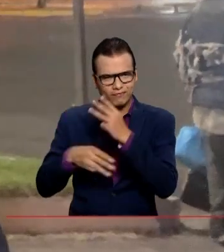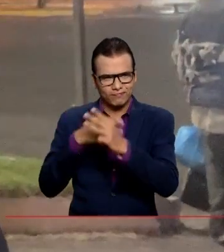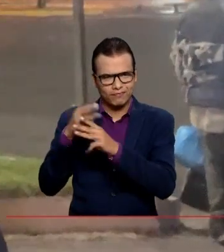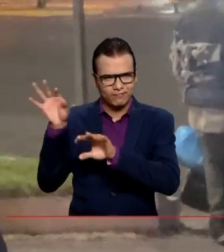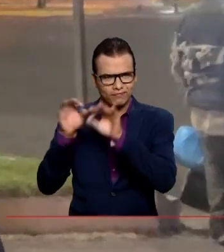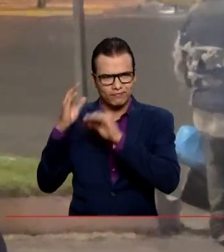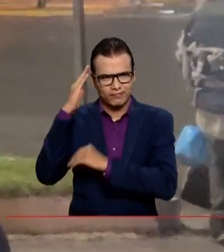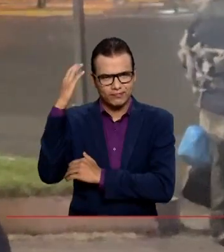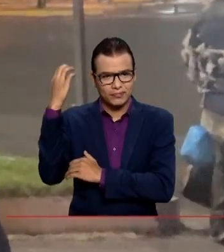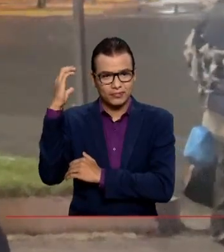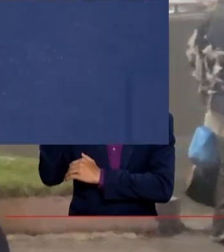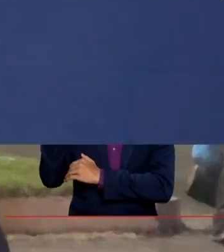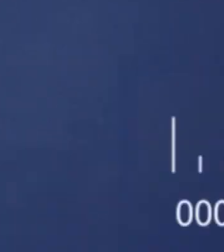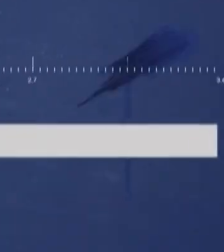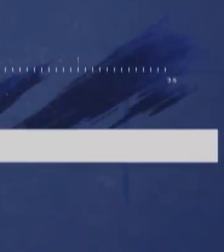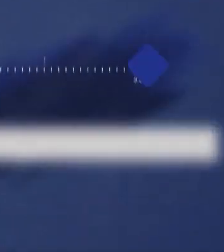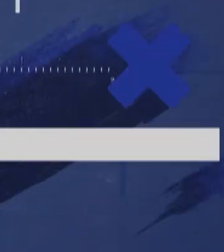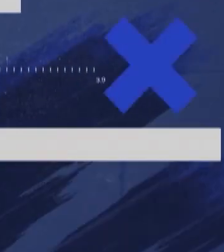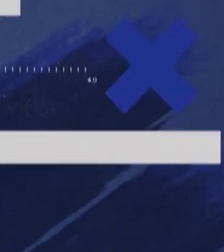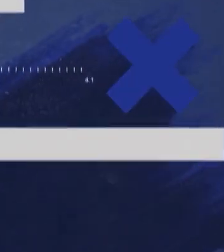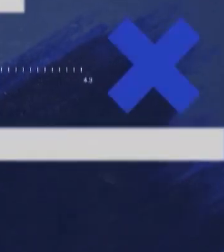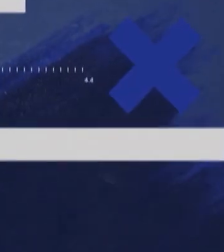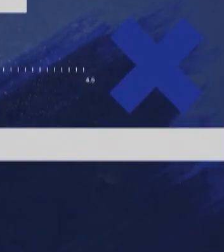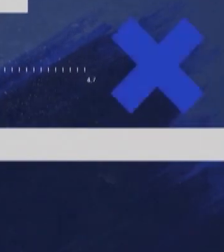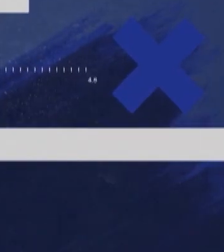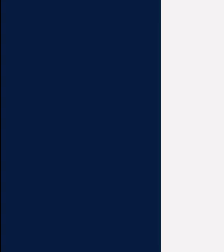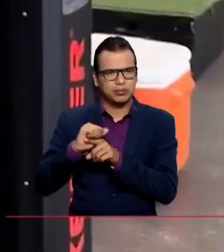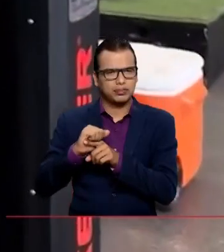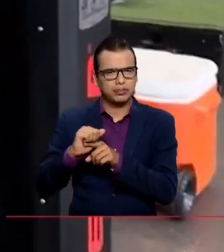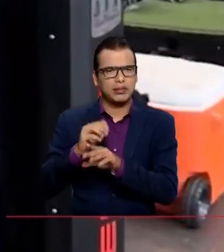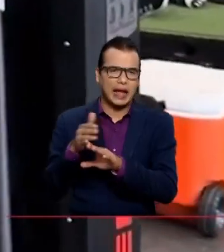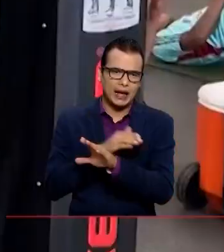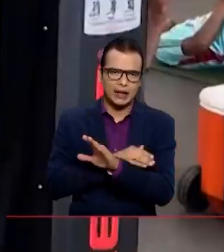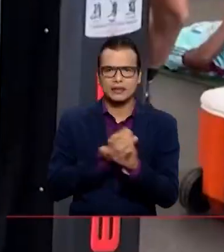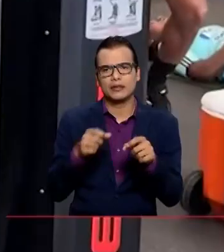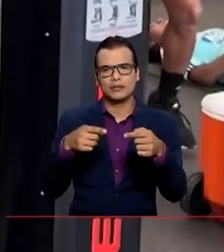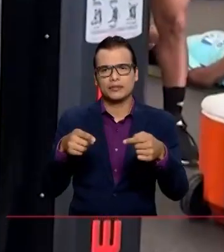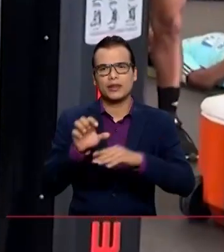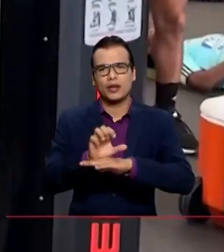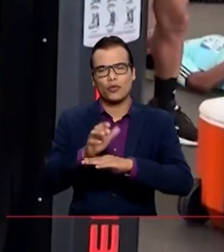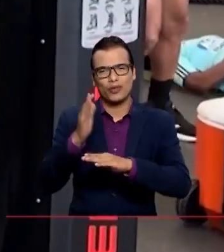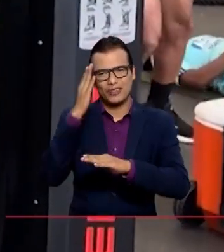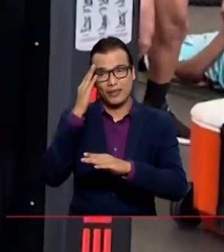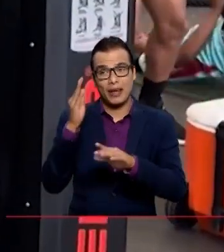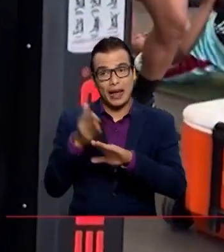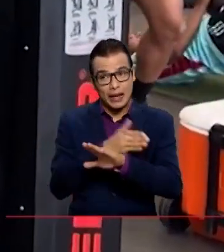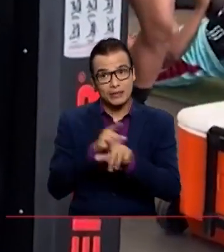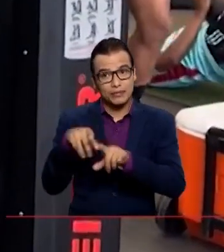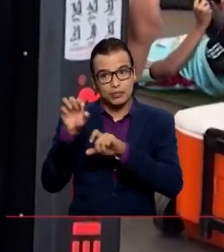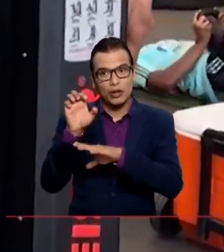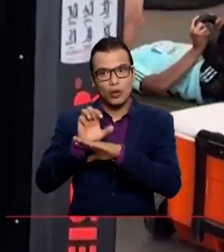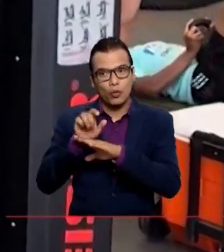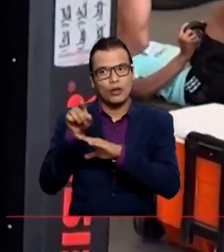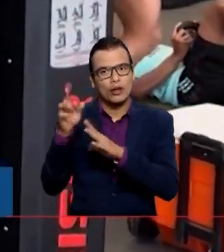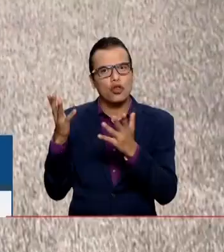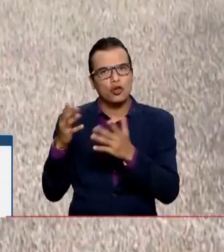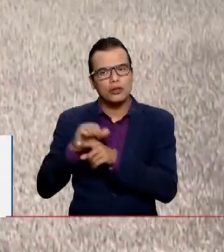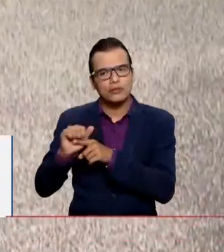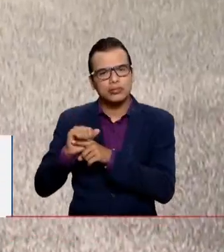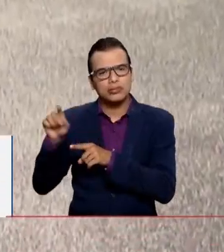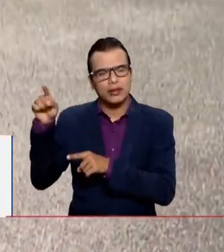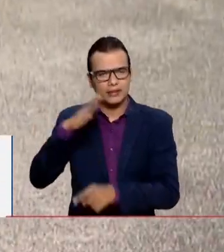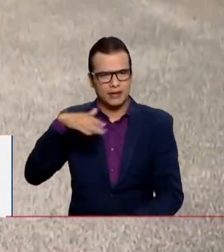la selección Colombia de Néstor Lorenzo se sigue preparando en territorio antioqueño para lo que será el compromiso de este